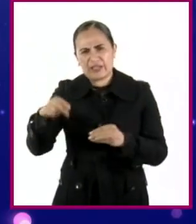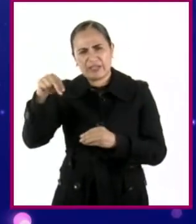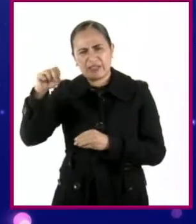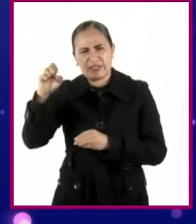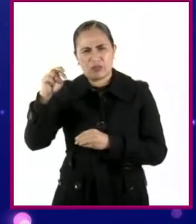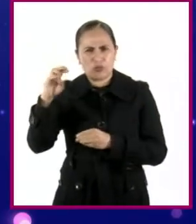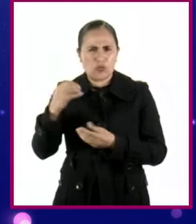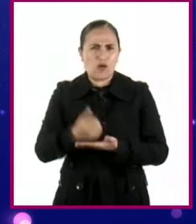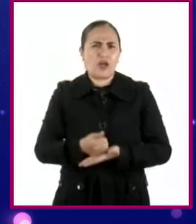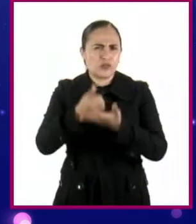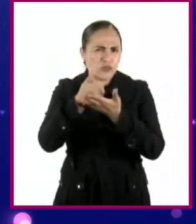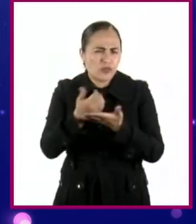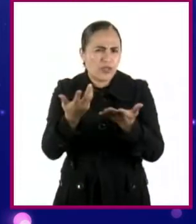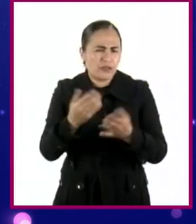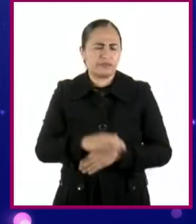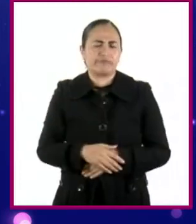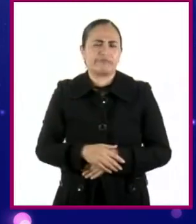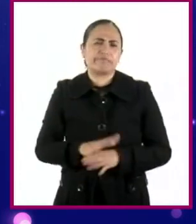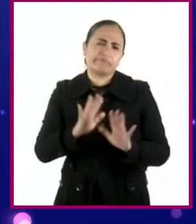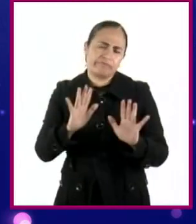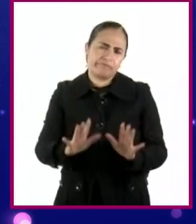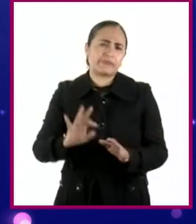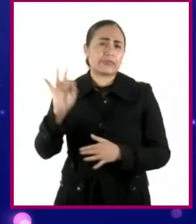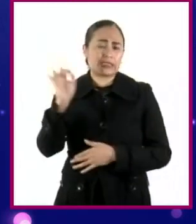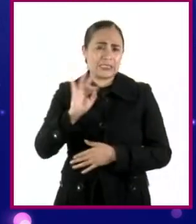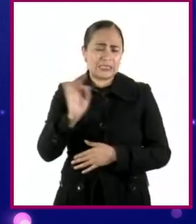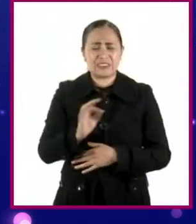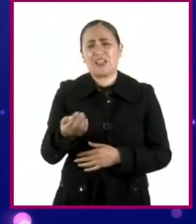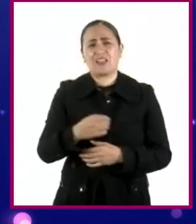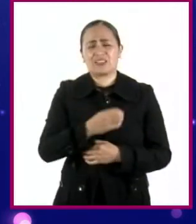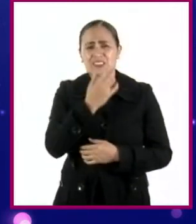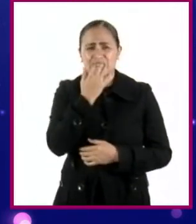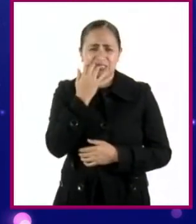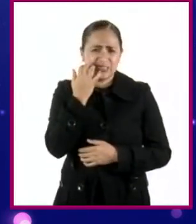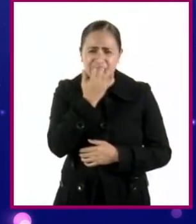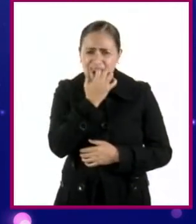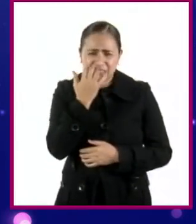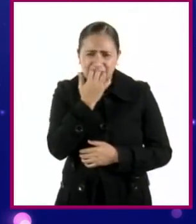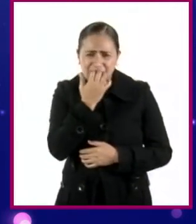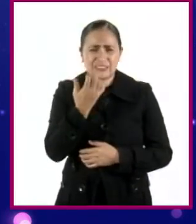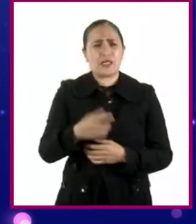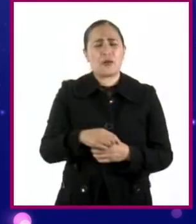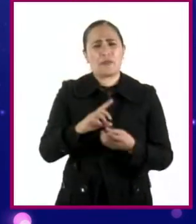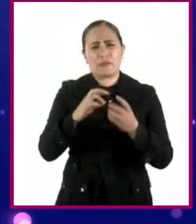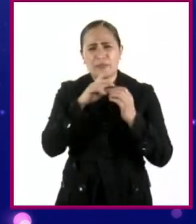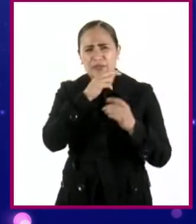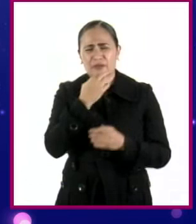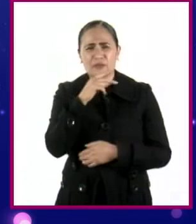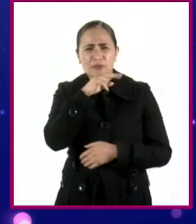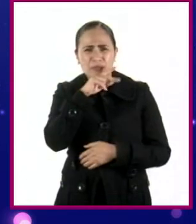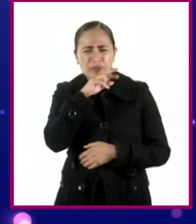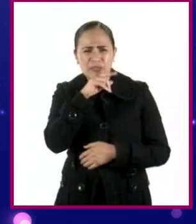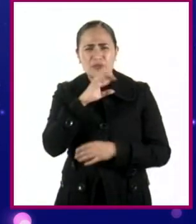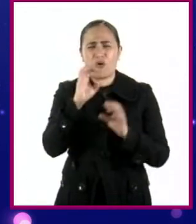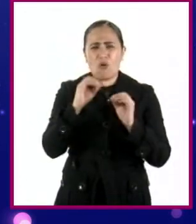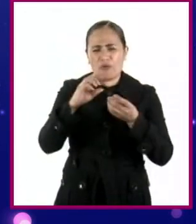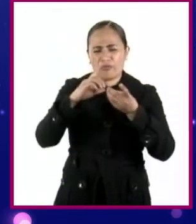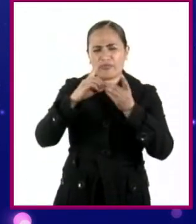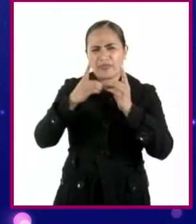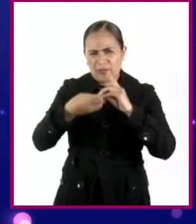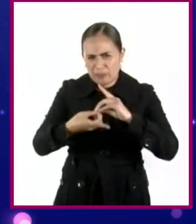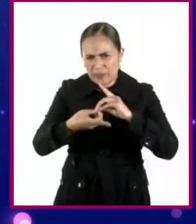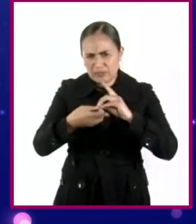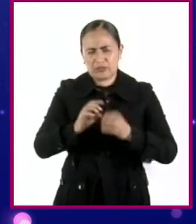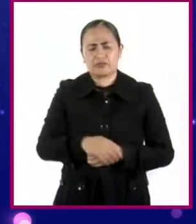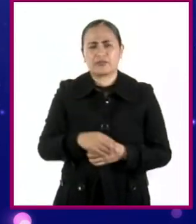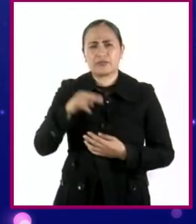aplicarse perfectamente en trastornos de ansiedad o en depresión. Es decir, la